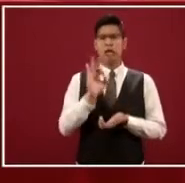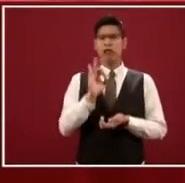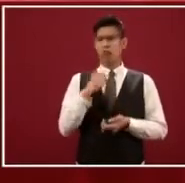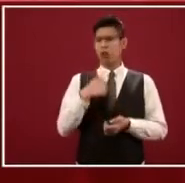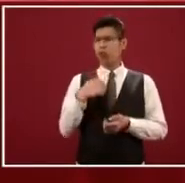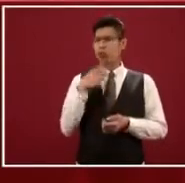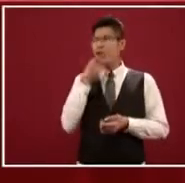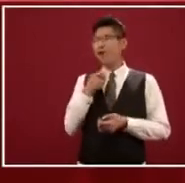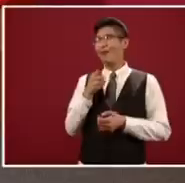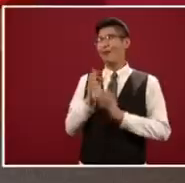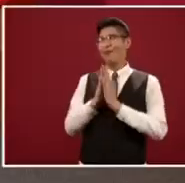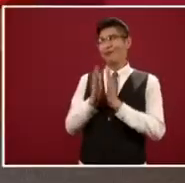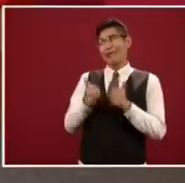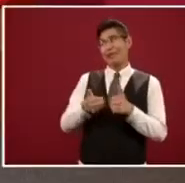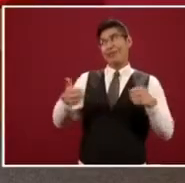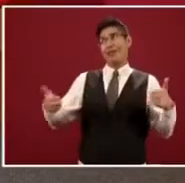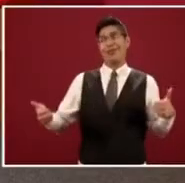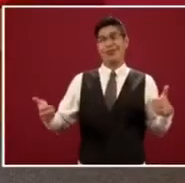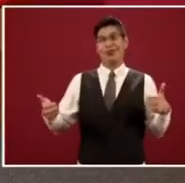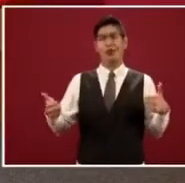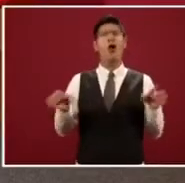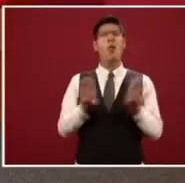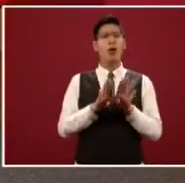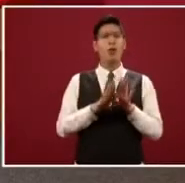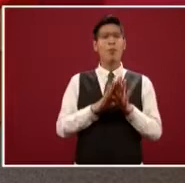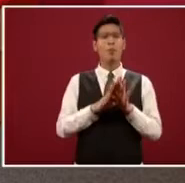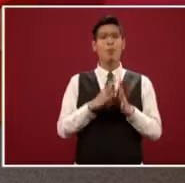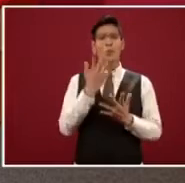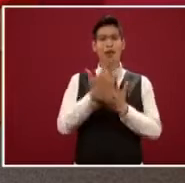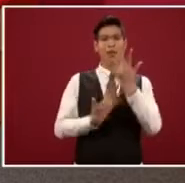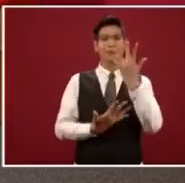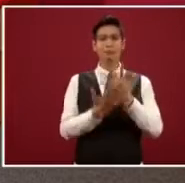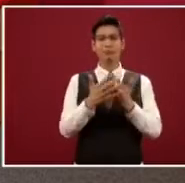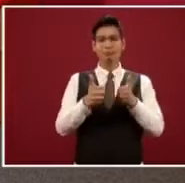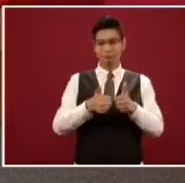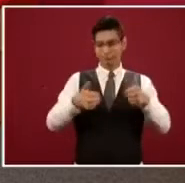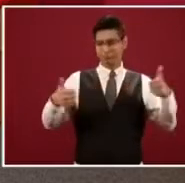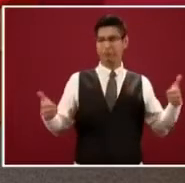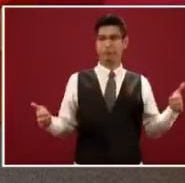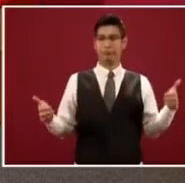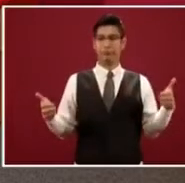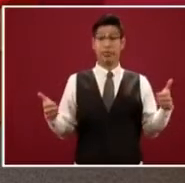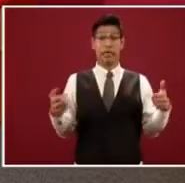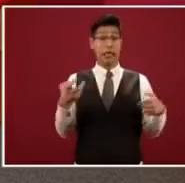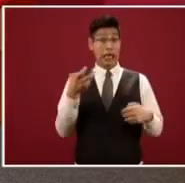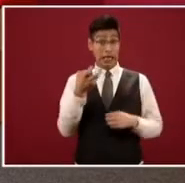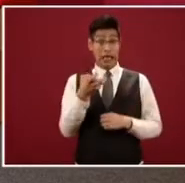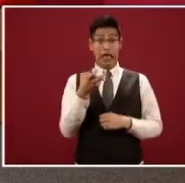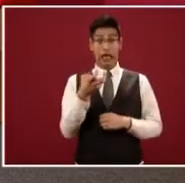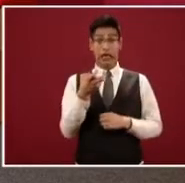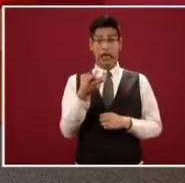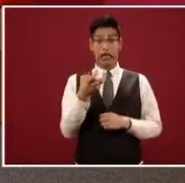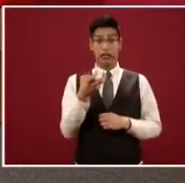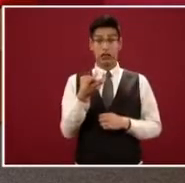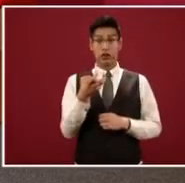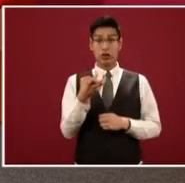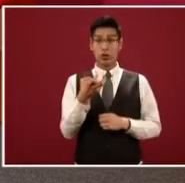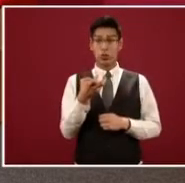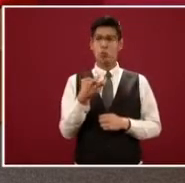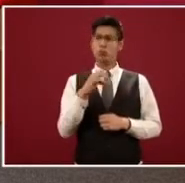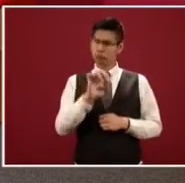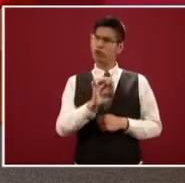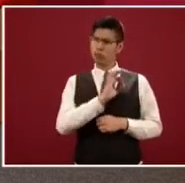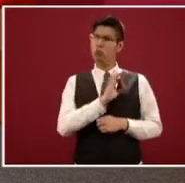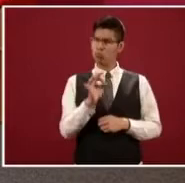sana distancia y alejándose físicamente de la otra persona. Esto es, la manera de